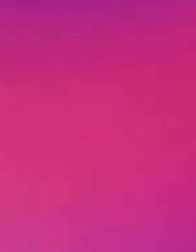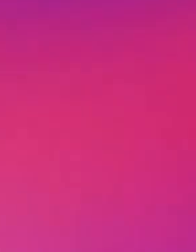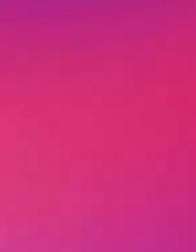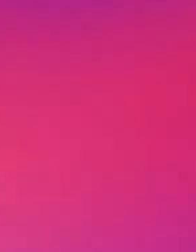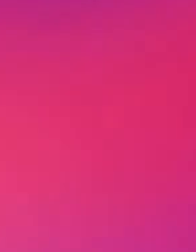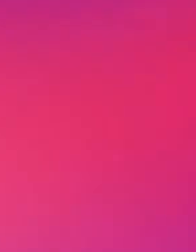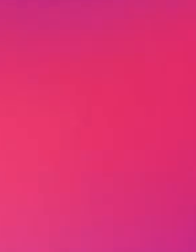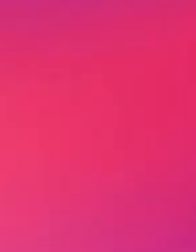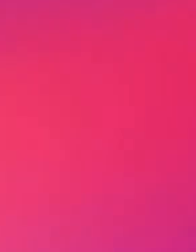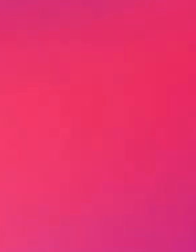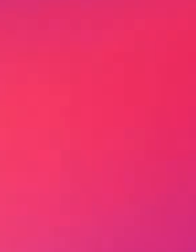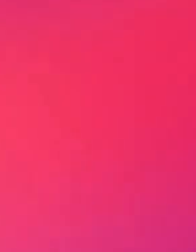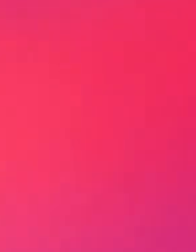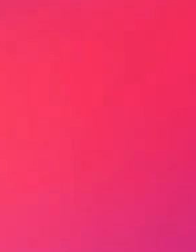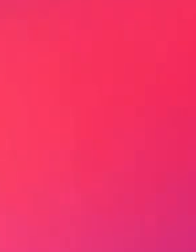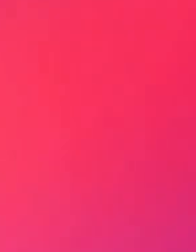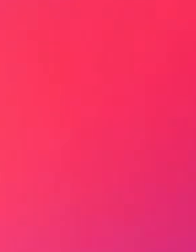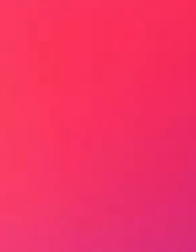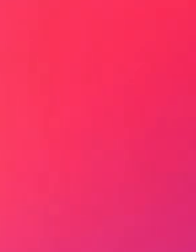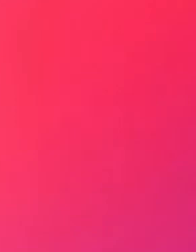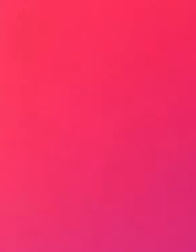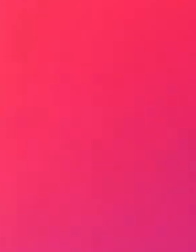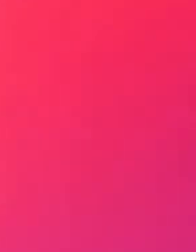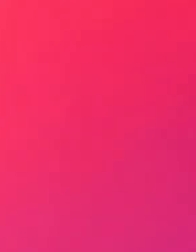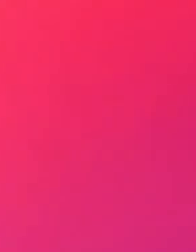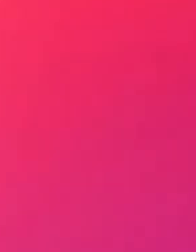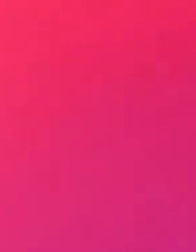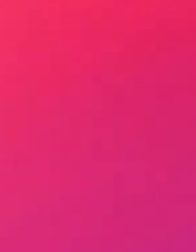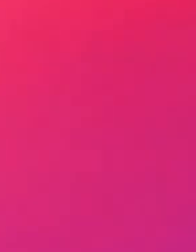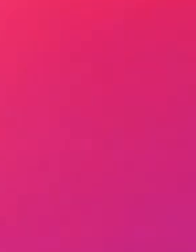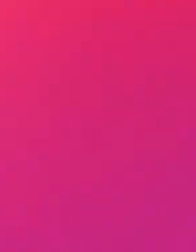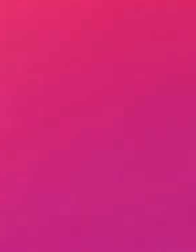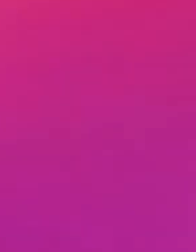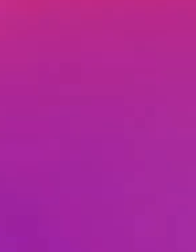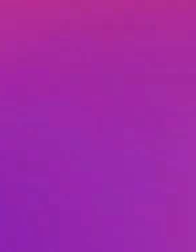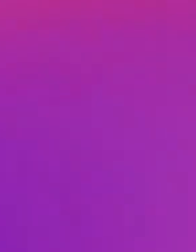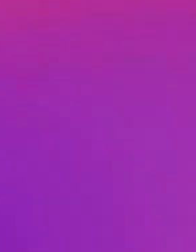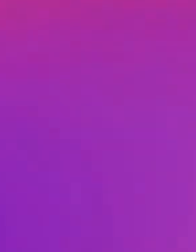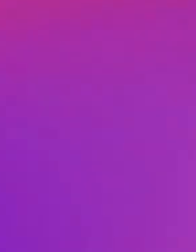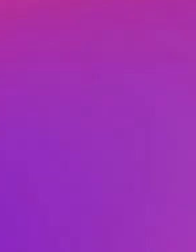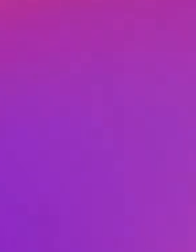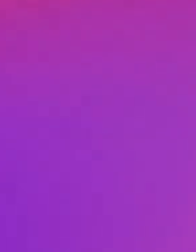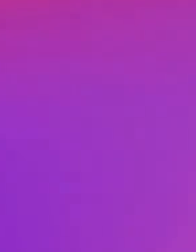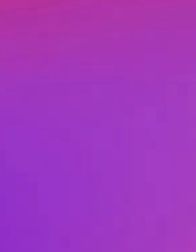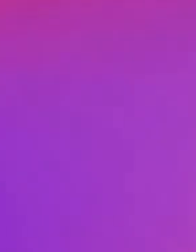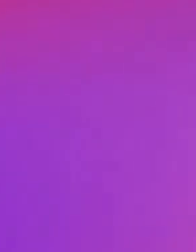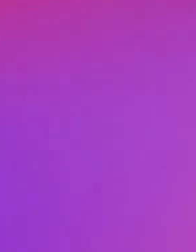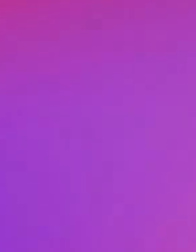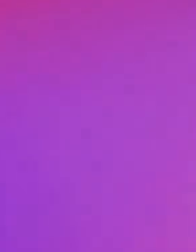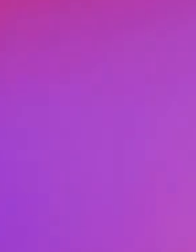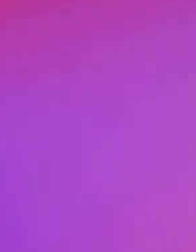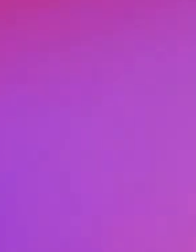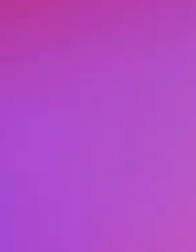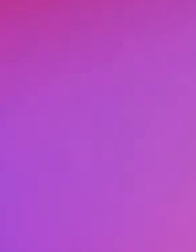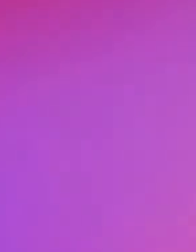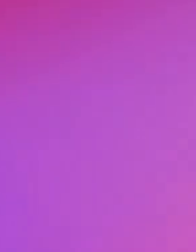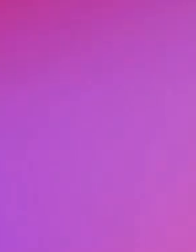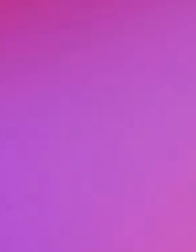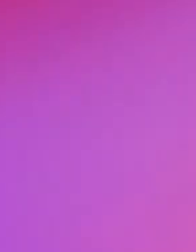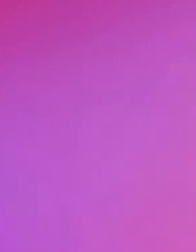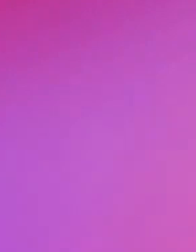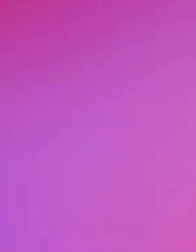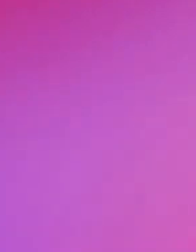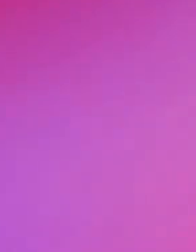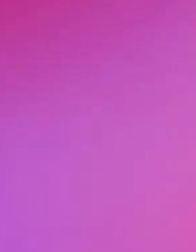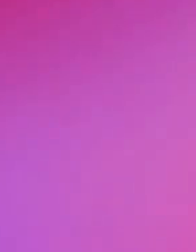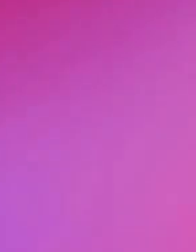es el 55 36 01 71 23. Si requieres consultar los